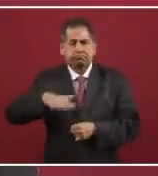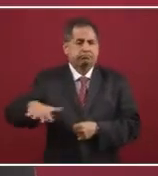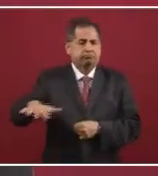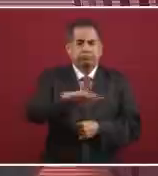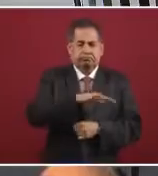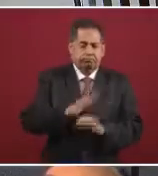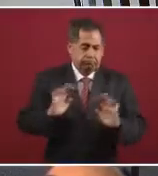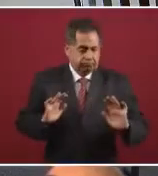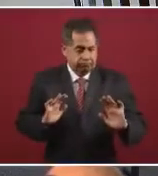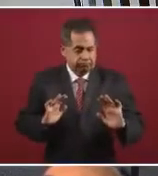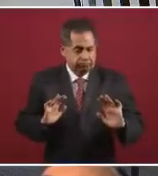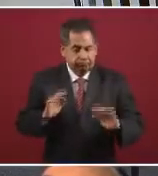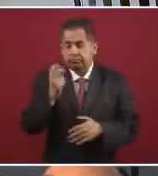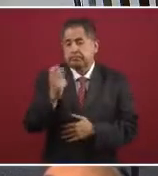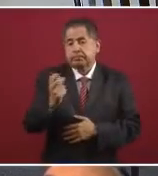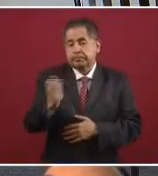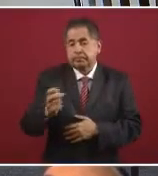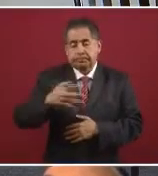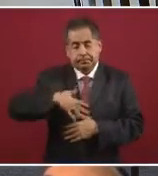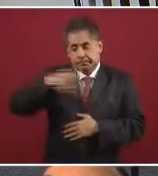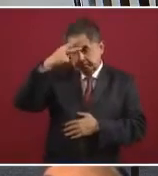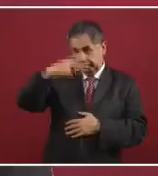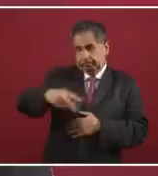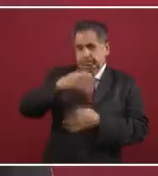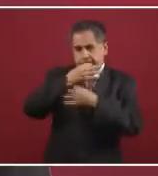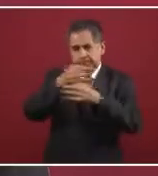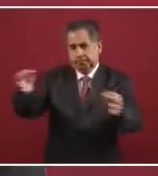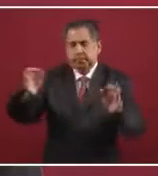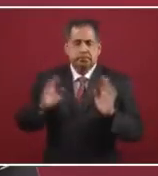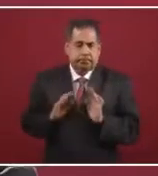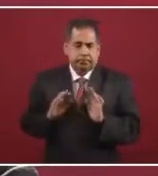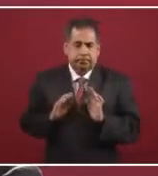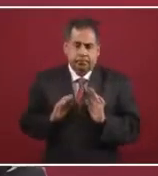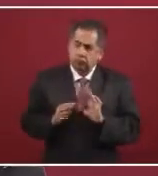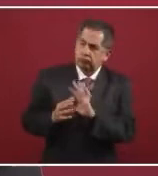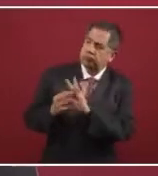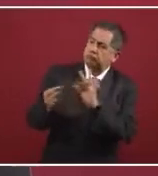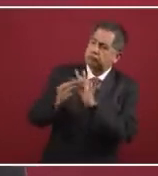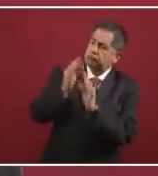Esa es la posición que México quiere hacer valer.